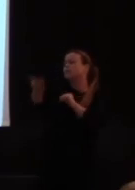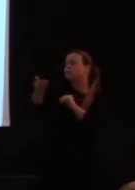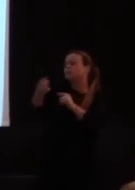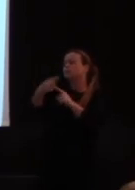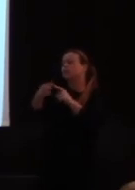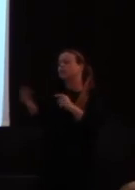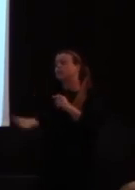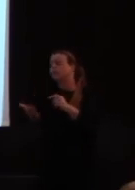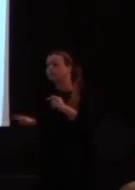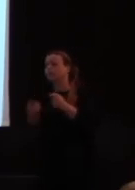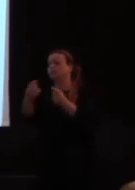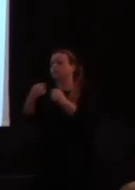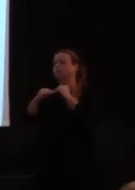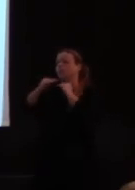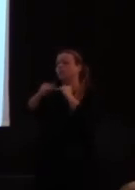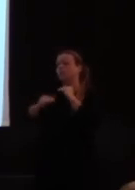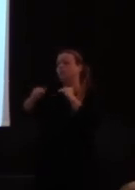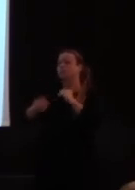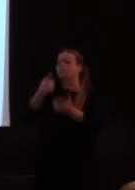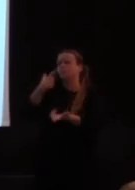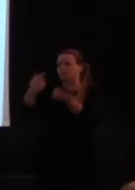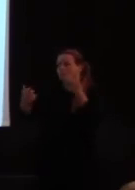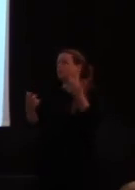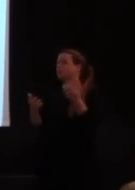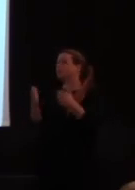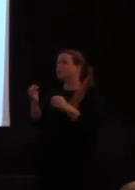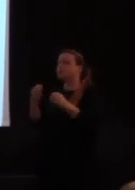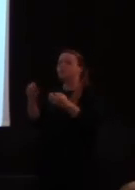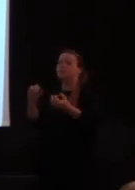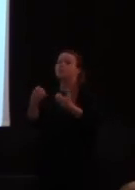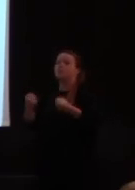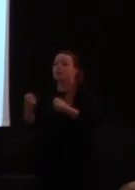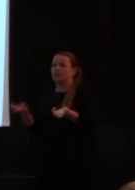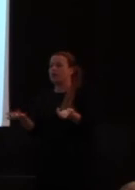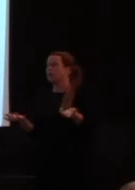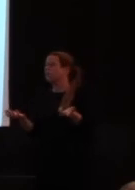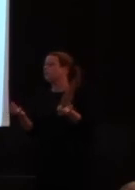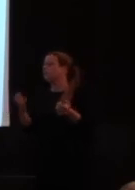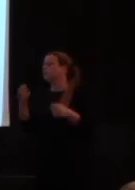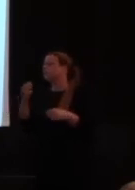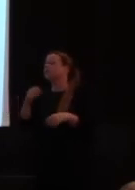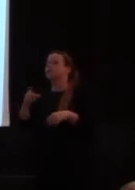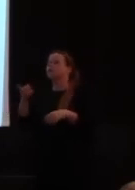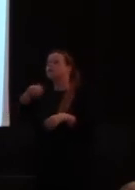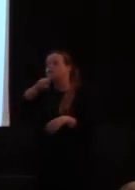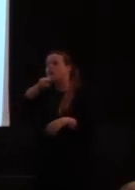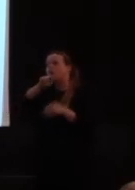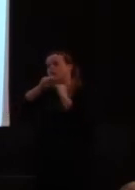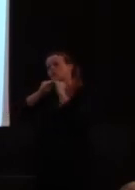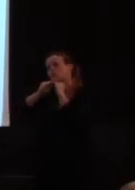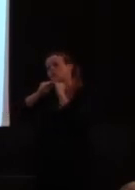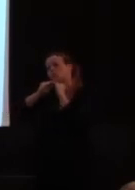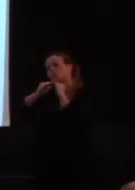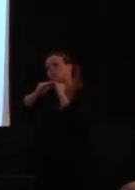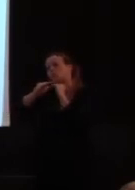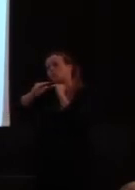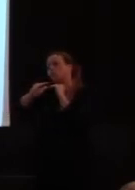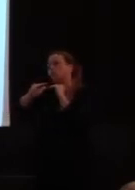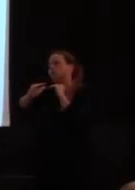de lo que estamos diciendo, ¿no? Y por tanto tiene que tener esta fuerza. Si nosotros cuando hablamos somos monotonales, tenemos